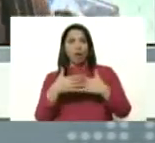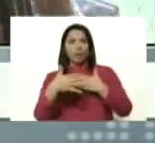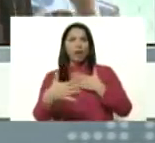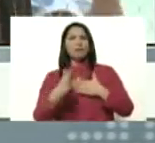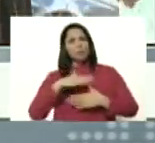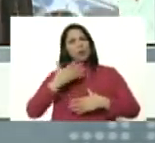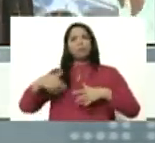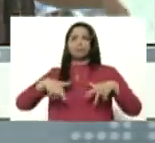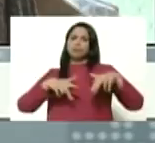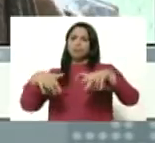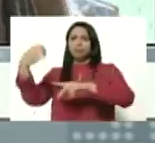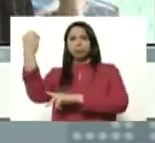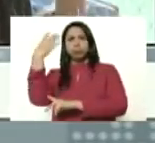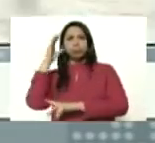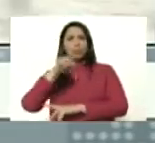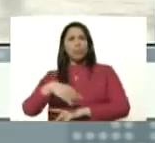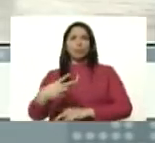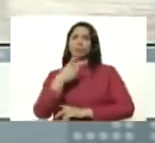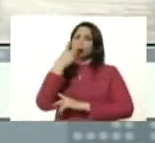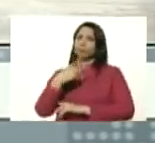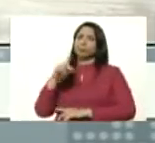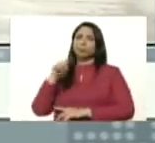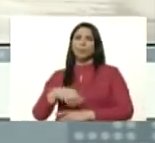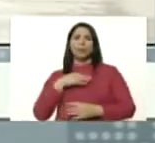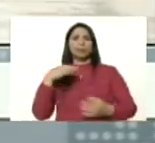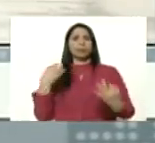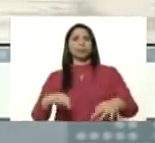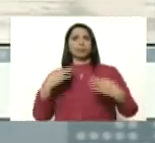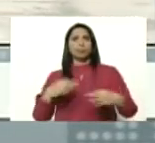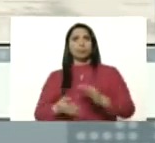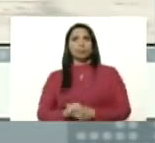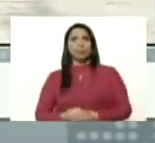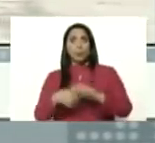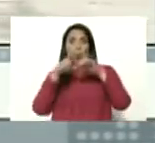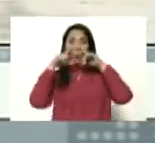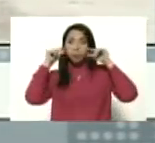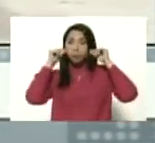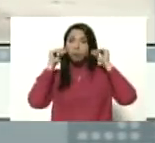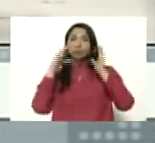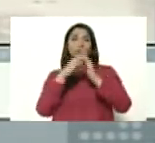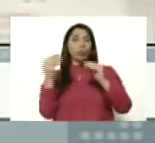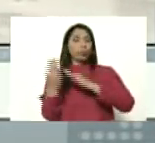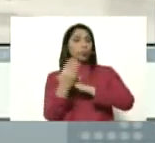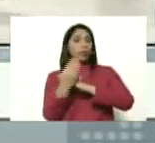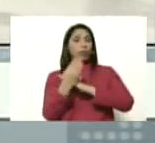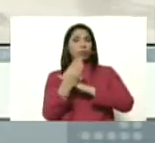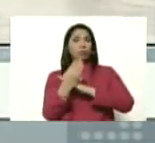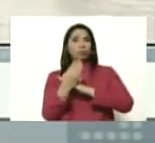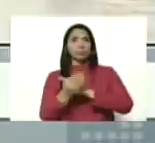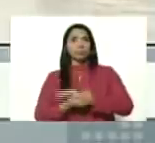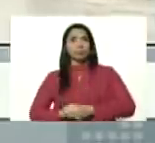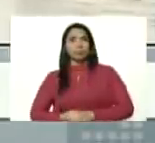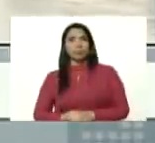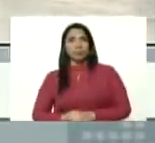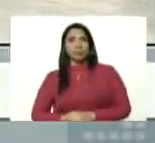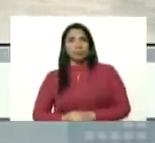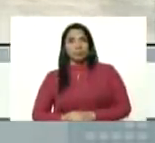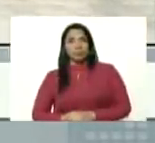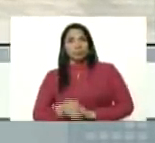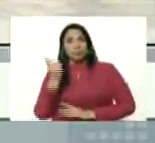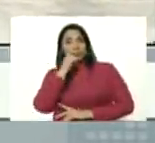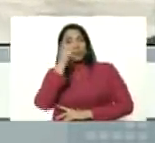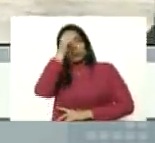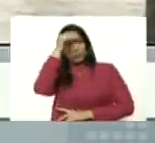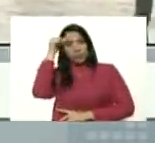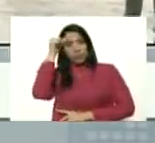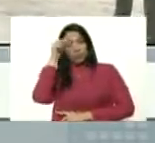caminar, agarrar sol, aire, etcétera, con su tapabocas, con todos sus cuidados. Y sábado y